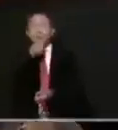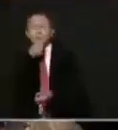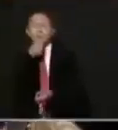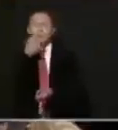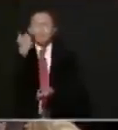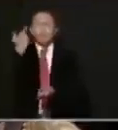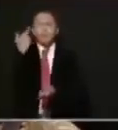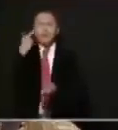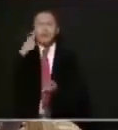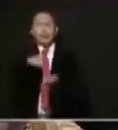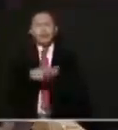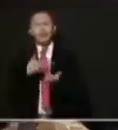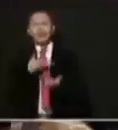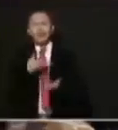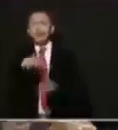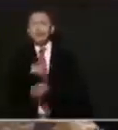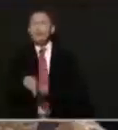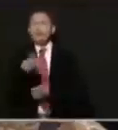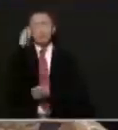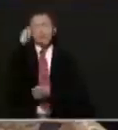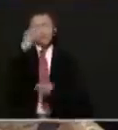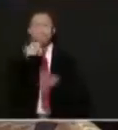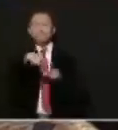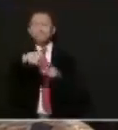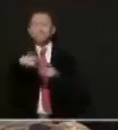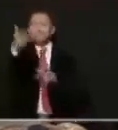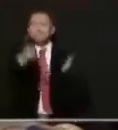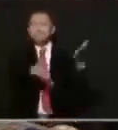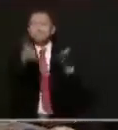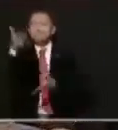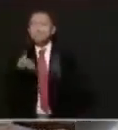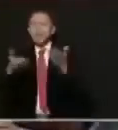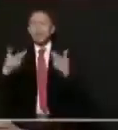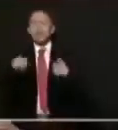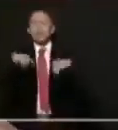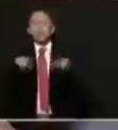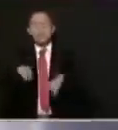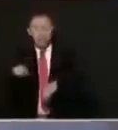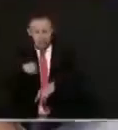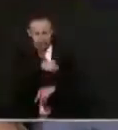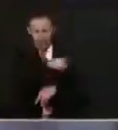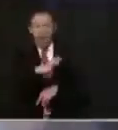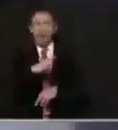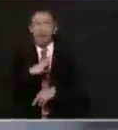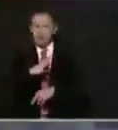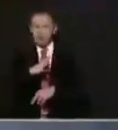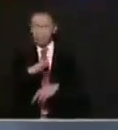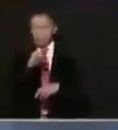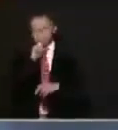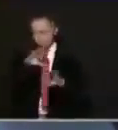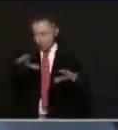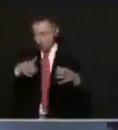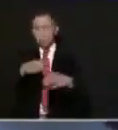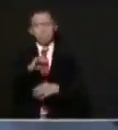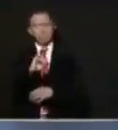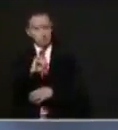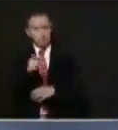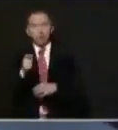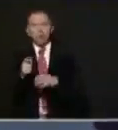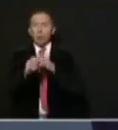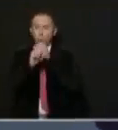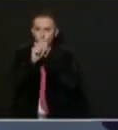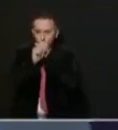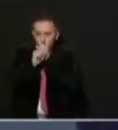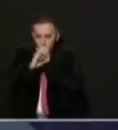de representantes de pueblos indígenas que también están acompañando y que la ceremonia. Son el coro comunitario también. Sí, exacto. Tocando el caracol,